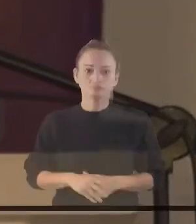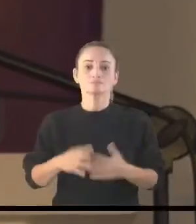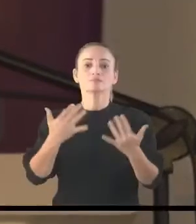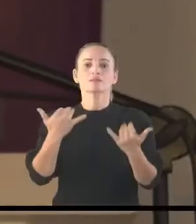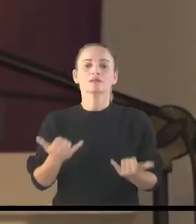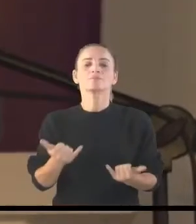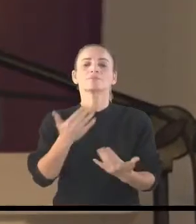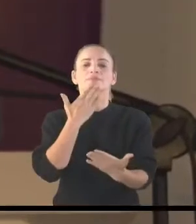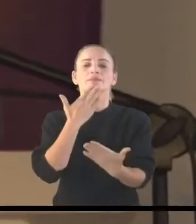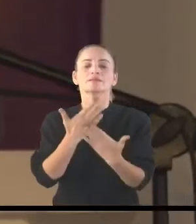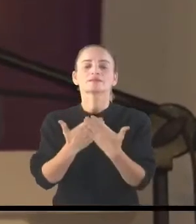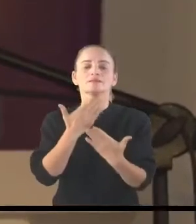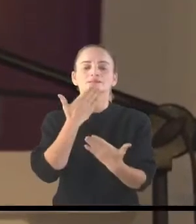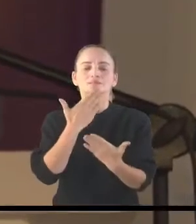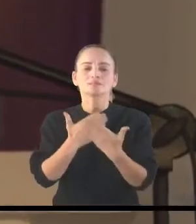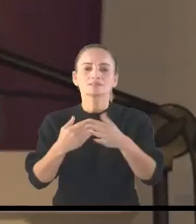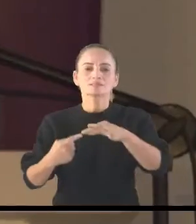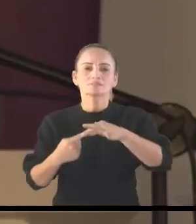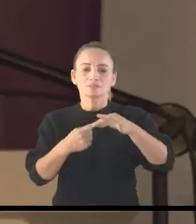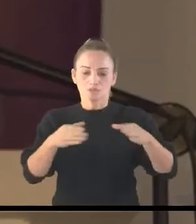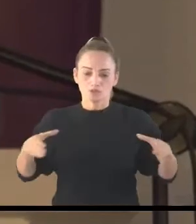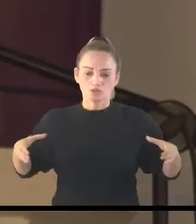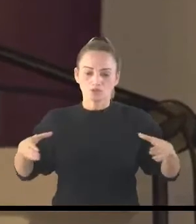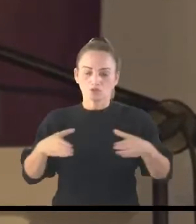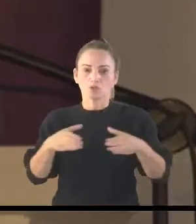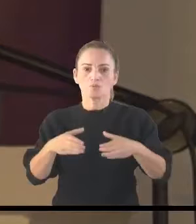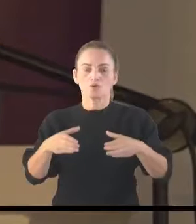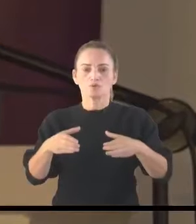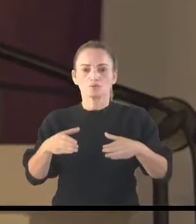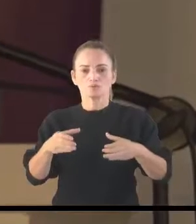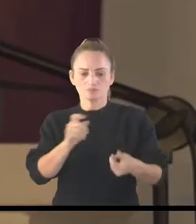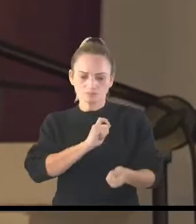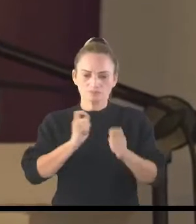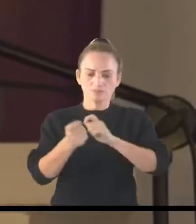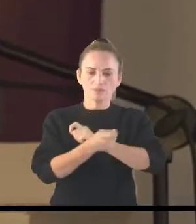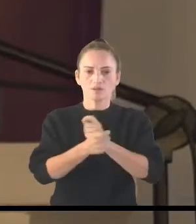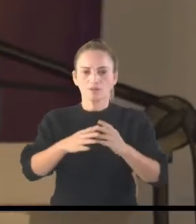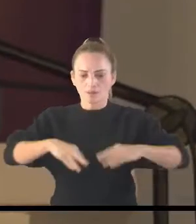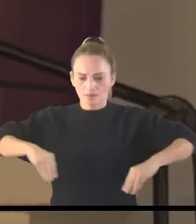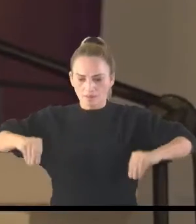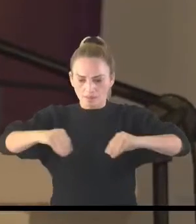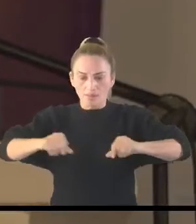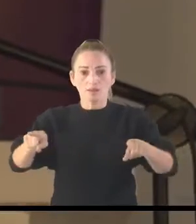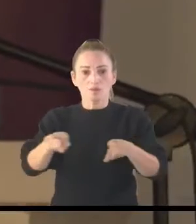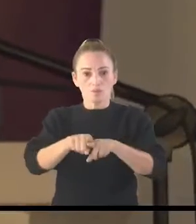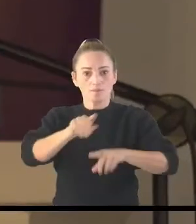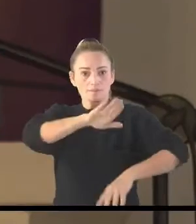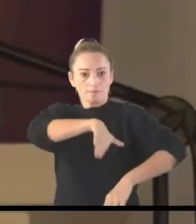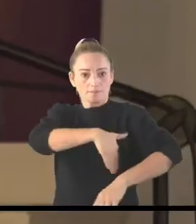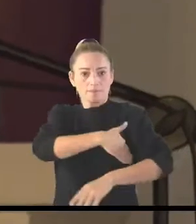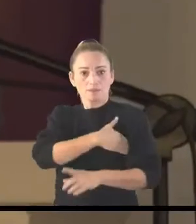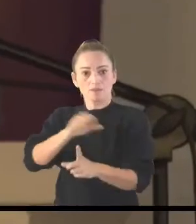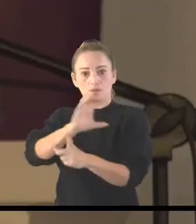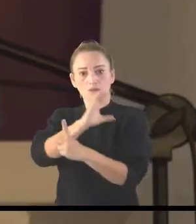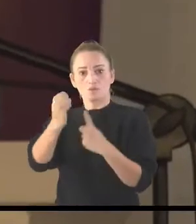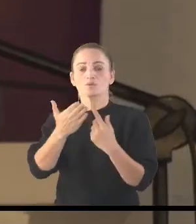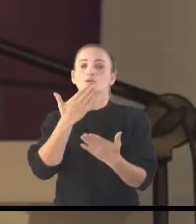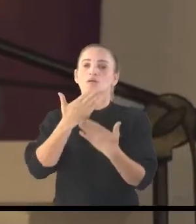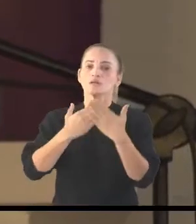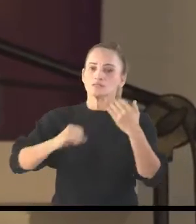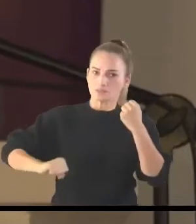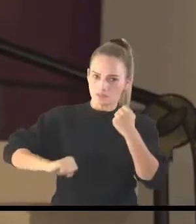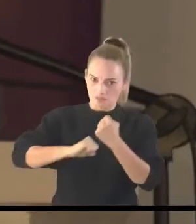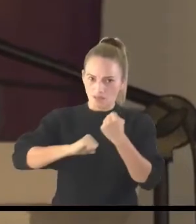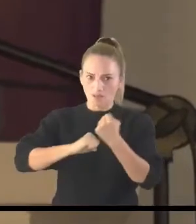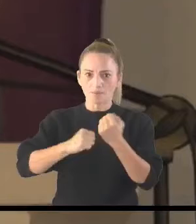Queremos dar un agradecimiento especial a la Unidad de Restitución de Tierras, al igual que al Ministerio de Cultura, por su apoyo irrestricto a